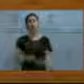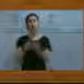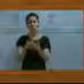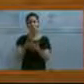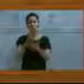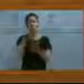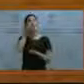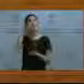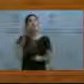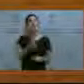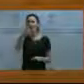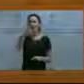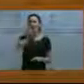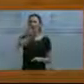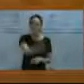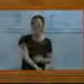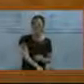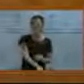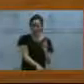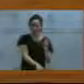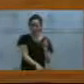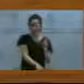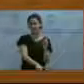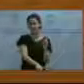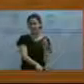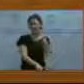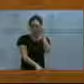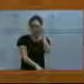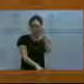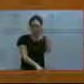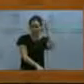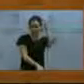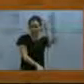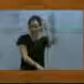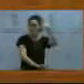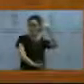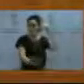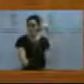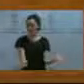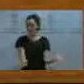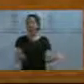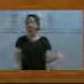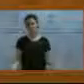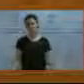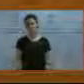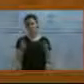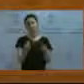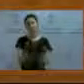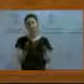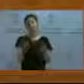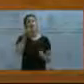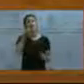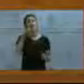realidad el hombre tiene solo un arma, la imaginación. Así, algunos juegan a que la realidad